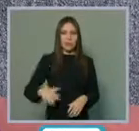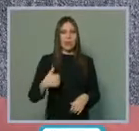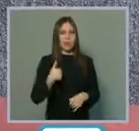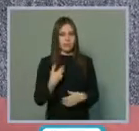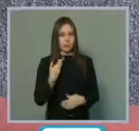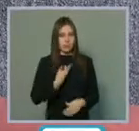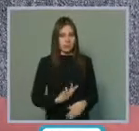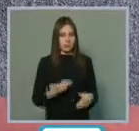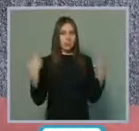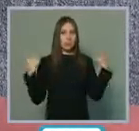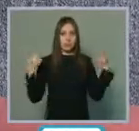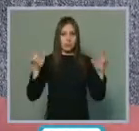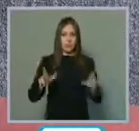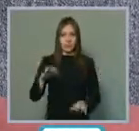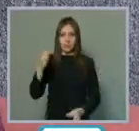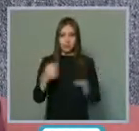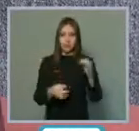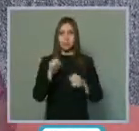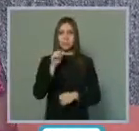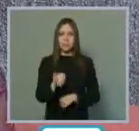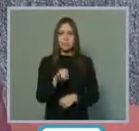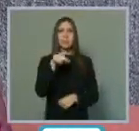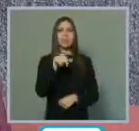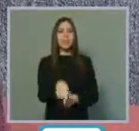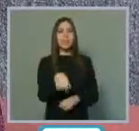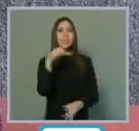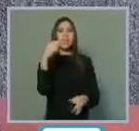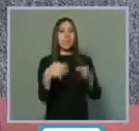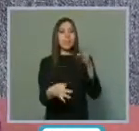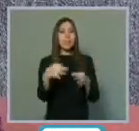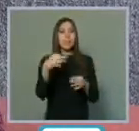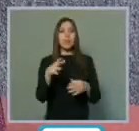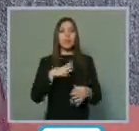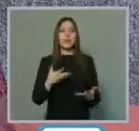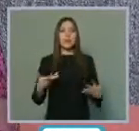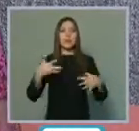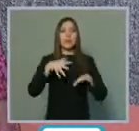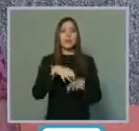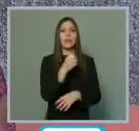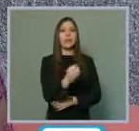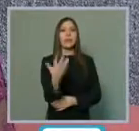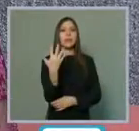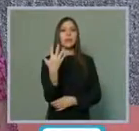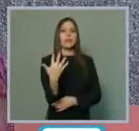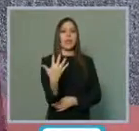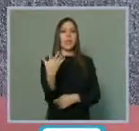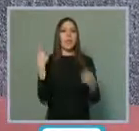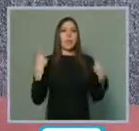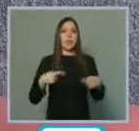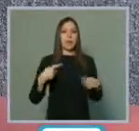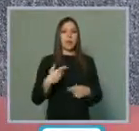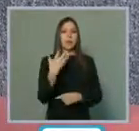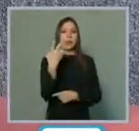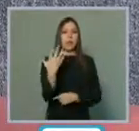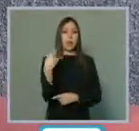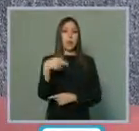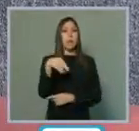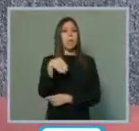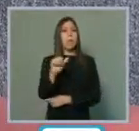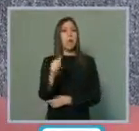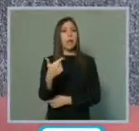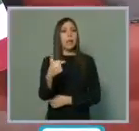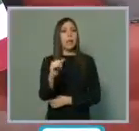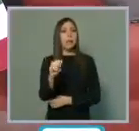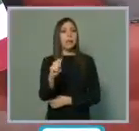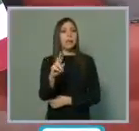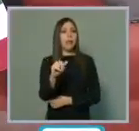Me gustaría en un primer momento platicarles algo. Es un tribunal que está integrado por 5 personas. Somos 5 magistrados, solamente somos 2 mujeres.